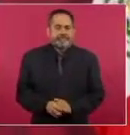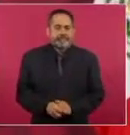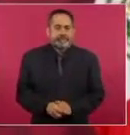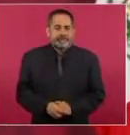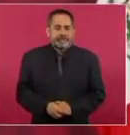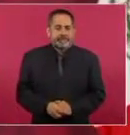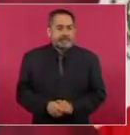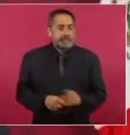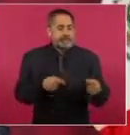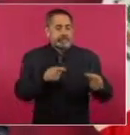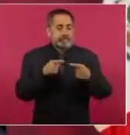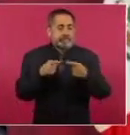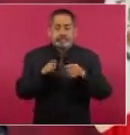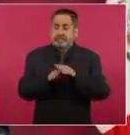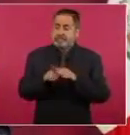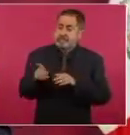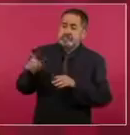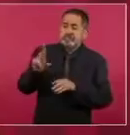con la Guardia Nacional,